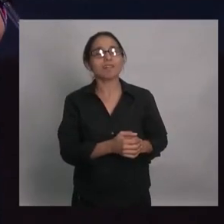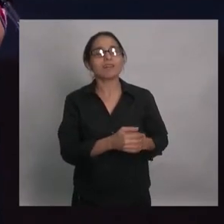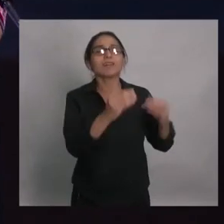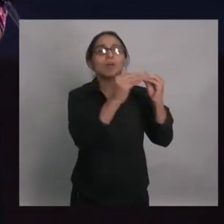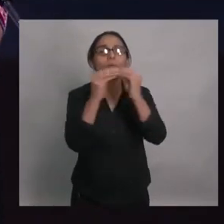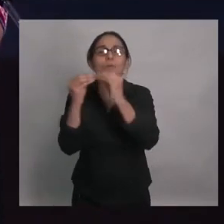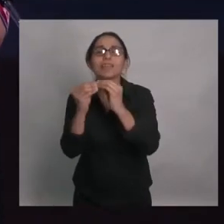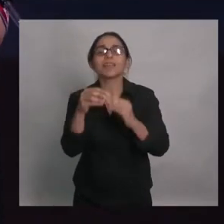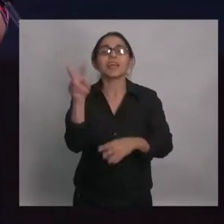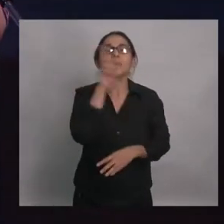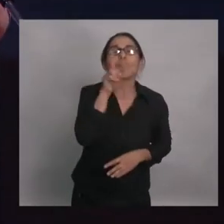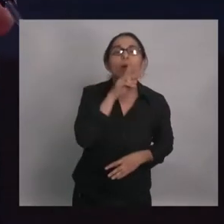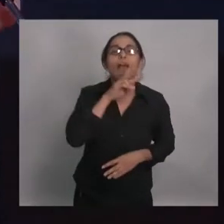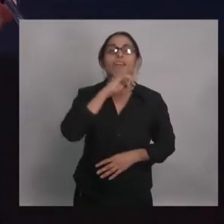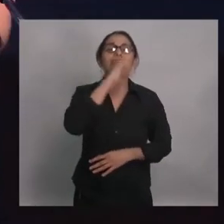zapatistas